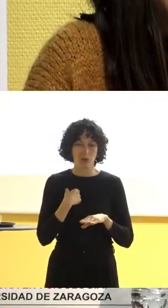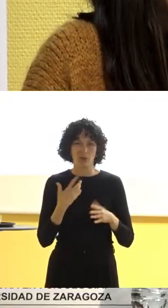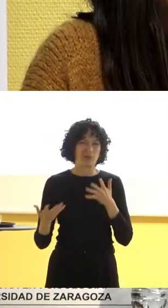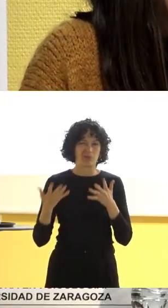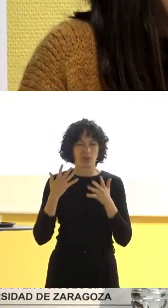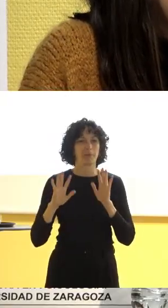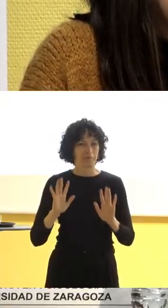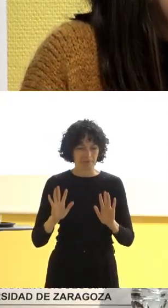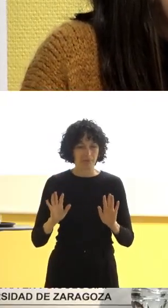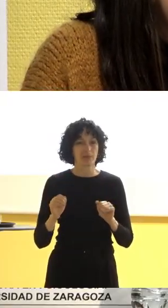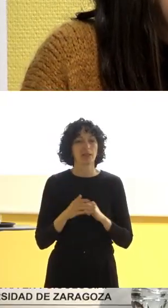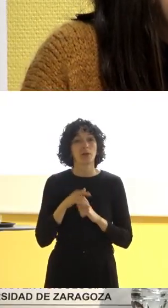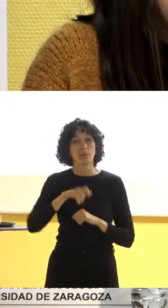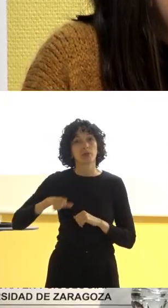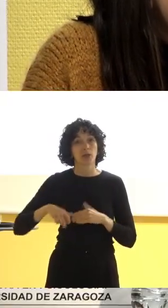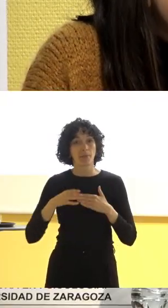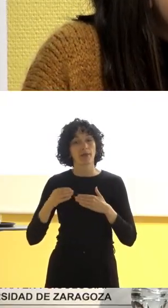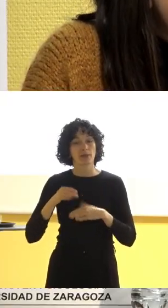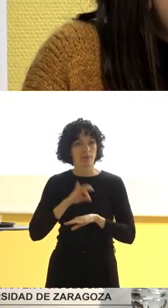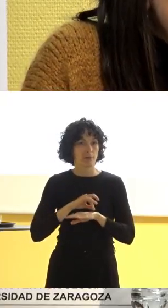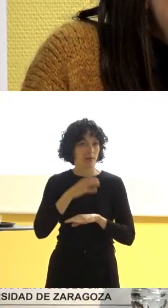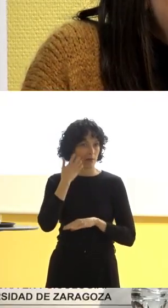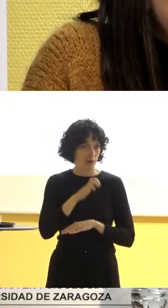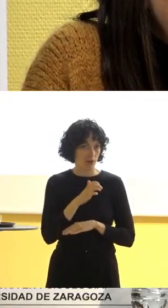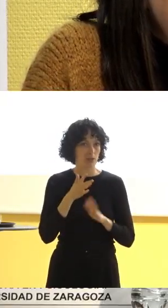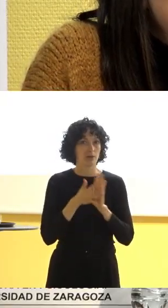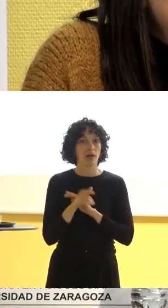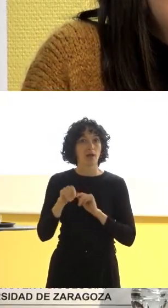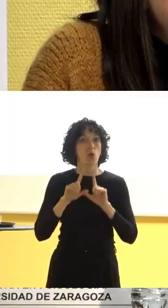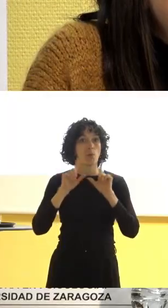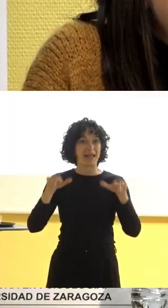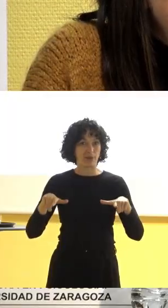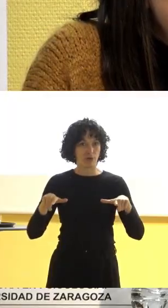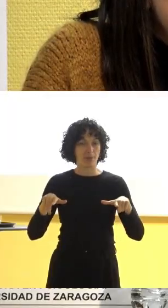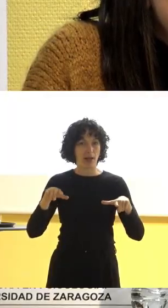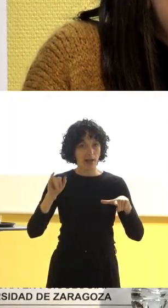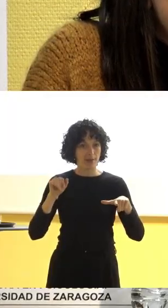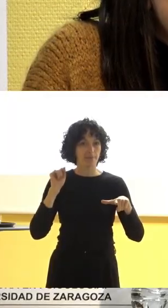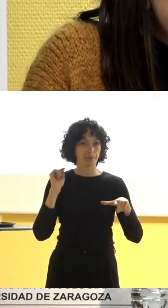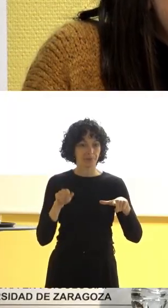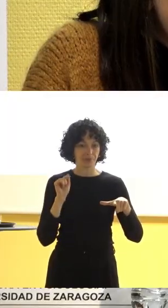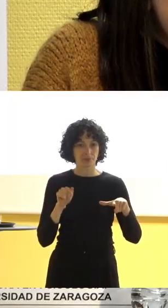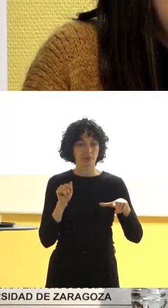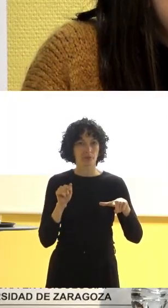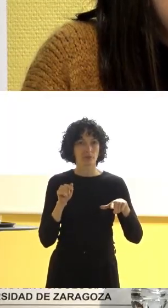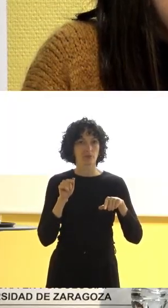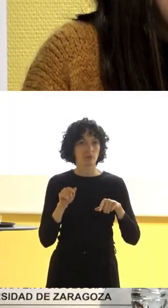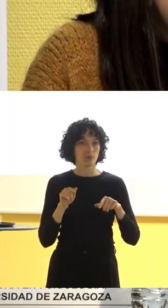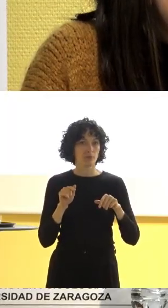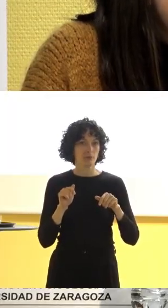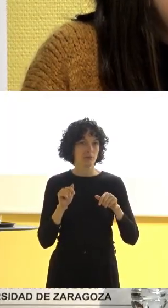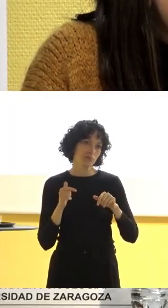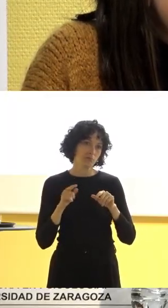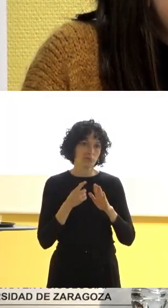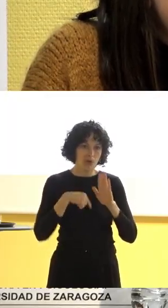ubicando, ¿vale? Y este es el de pacientes de enfermedades raras, que tiene una plataforma en la que tú, digamos, pues inicias sesión, ¿no?